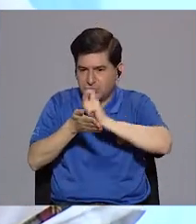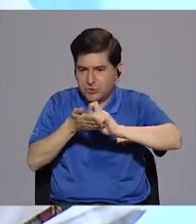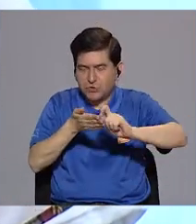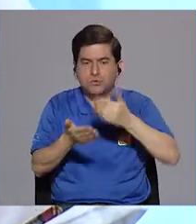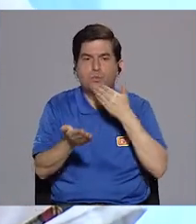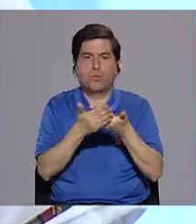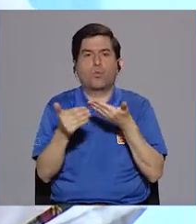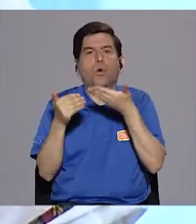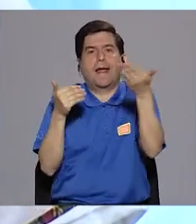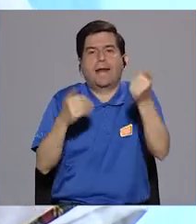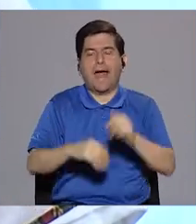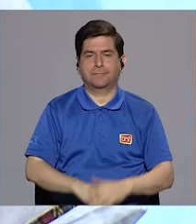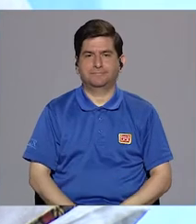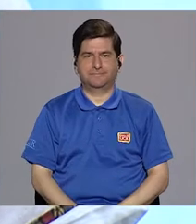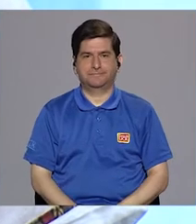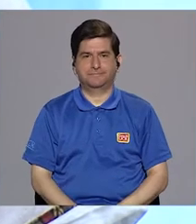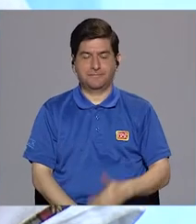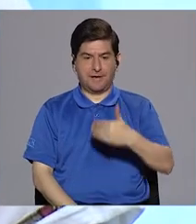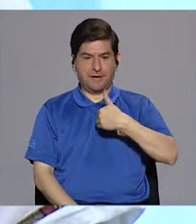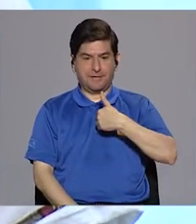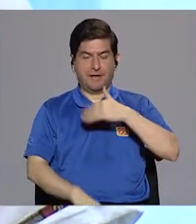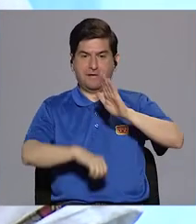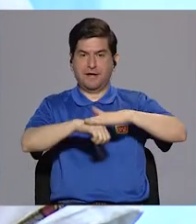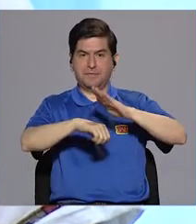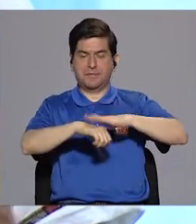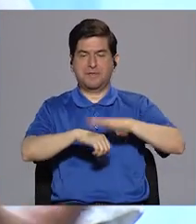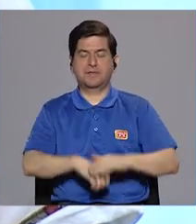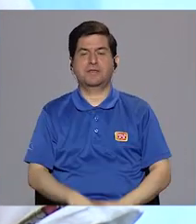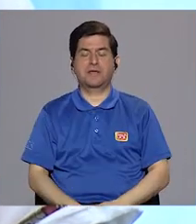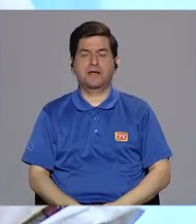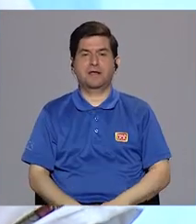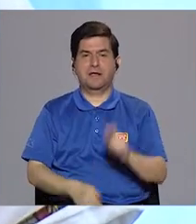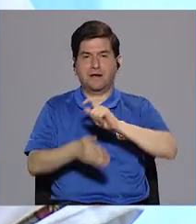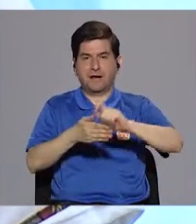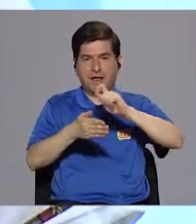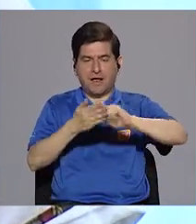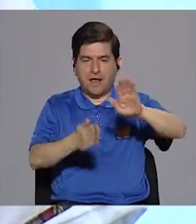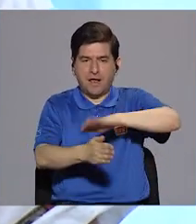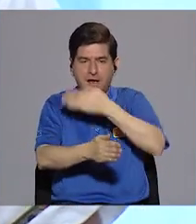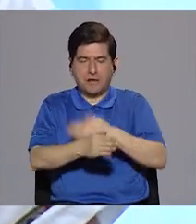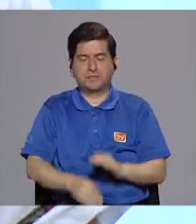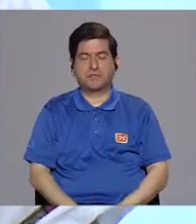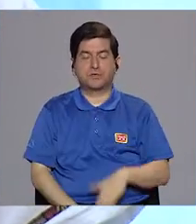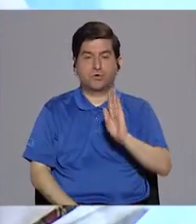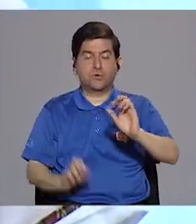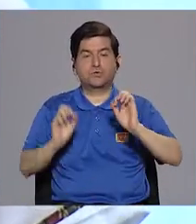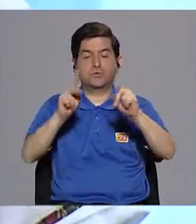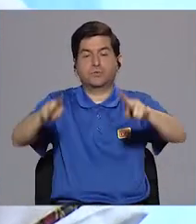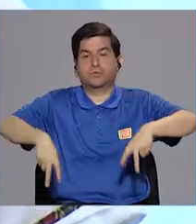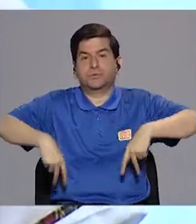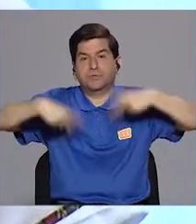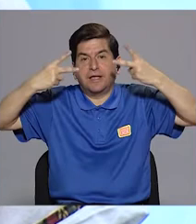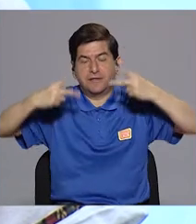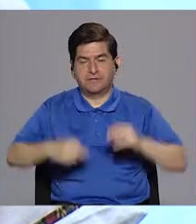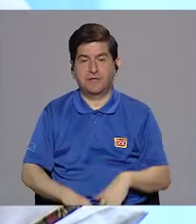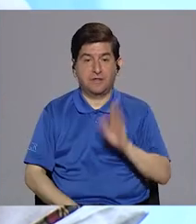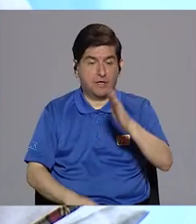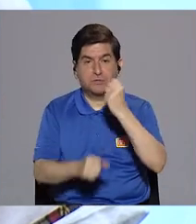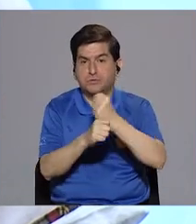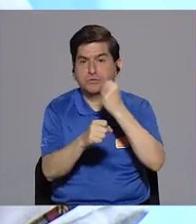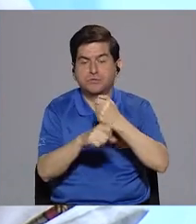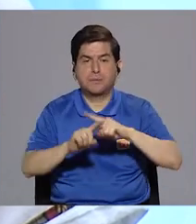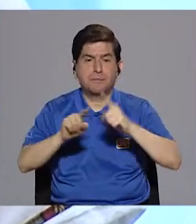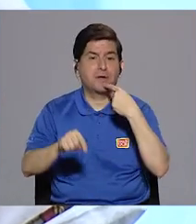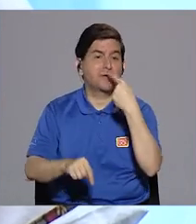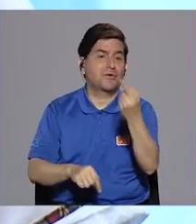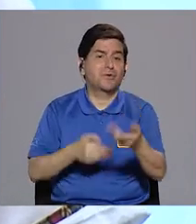son una buena cosa. Claro. Porque es lo que tendría que permitir al compositor de vivir de uh-huh. lo que hace, ¿no? Uh-huh.